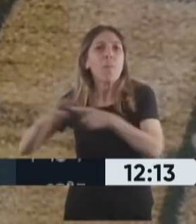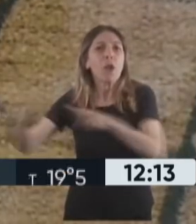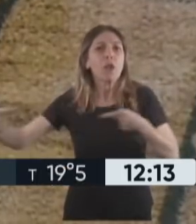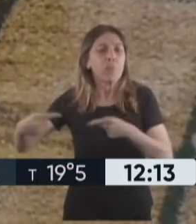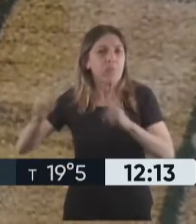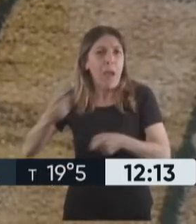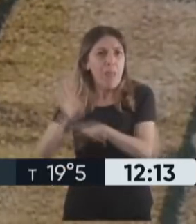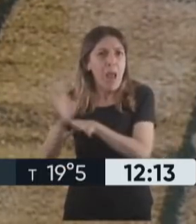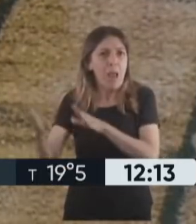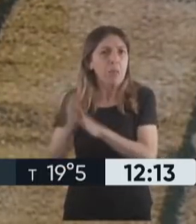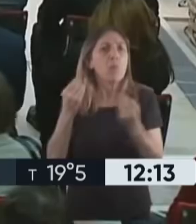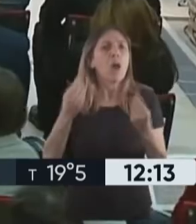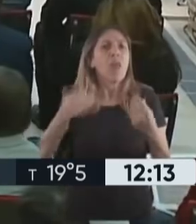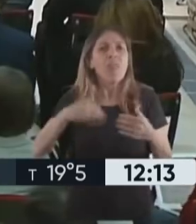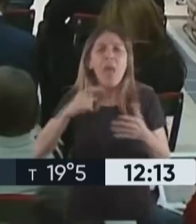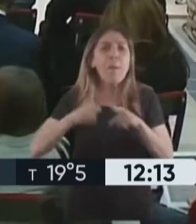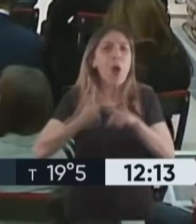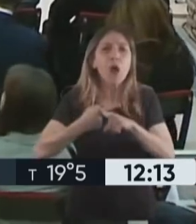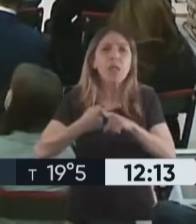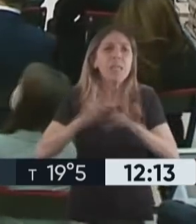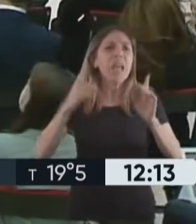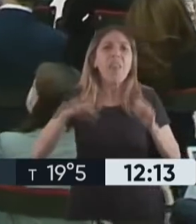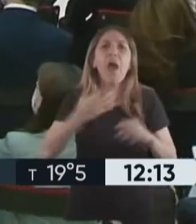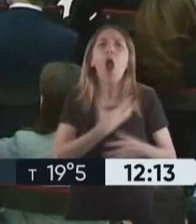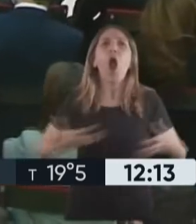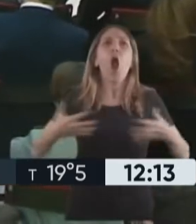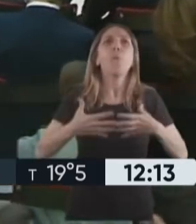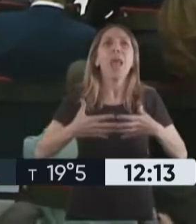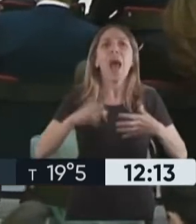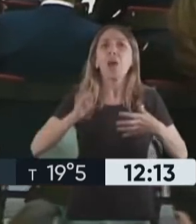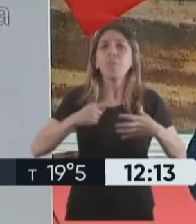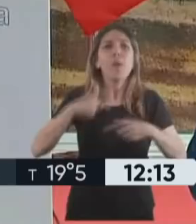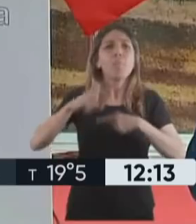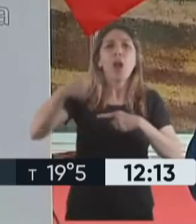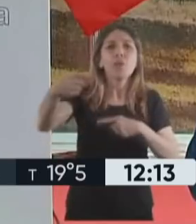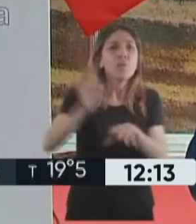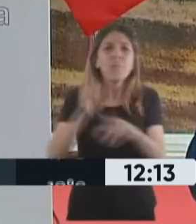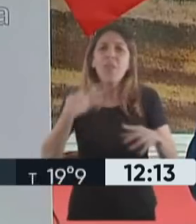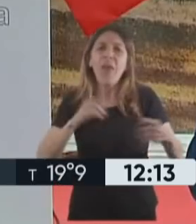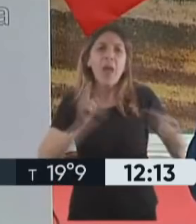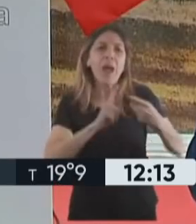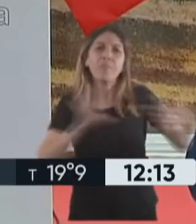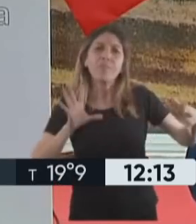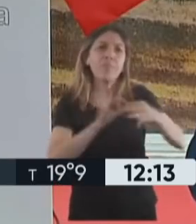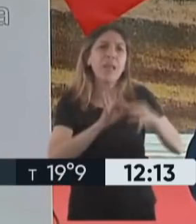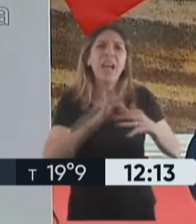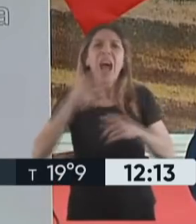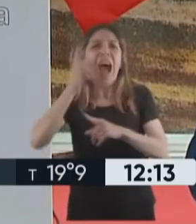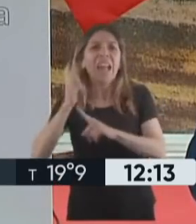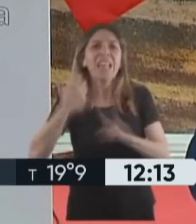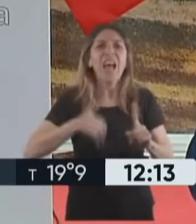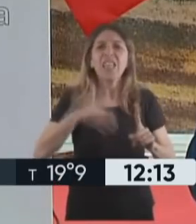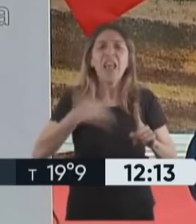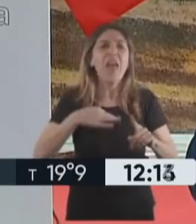las políticas tienen que trascender a los gobernantes de turno y la hermandad ante los pueblos de chile y argentina- tiene que ir mucho más allá de las preferencias